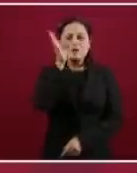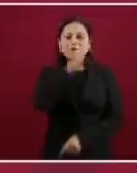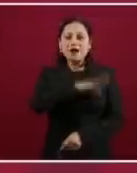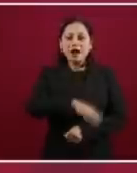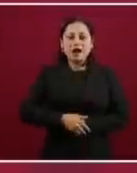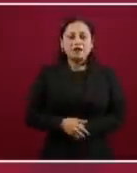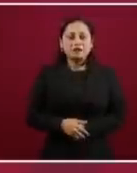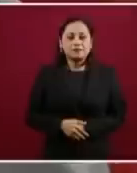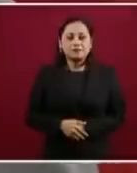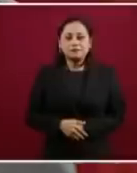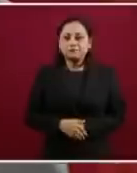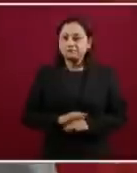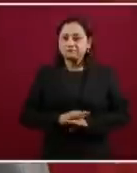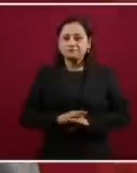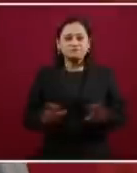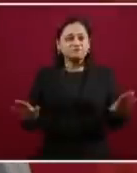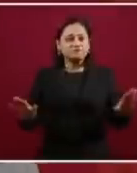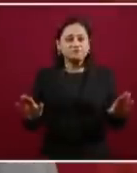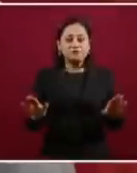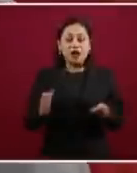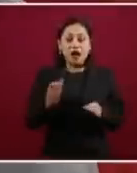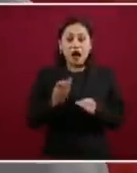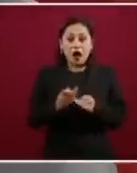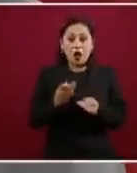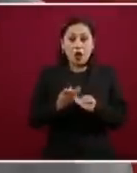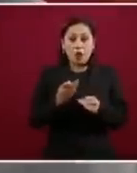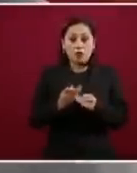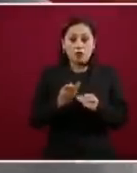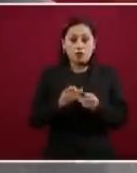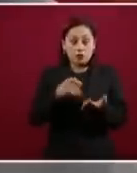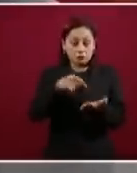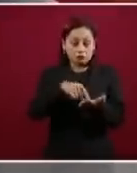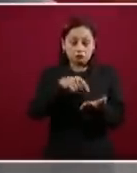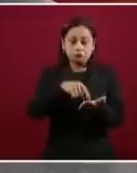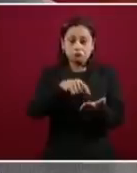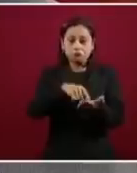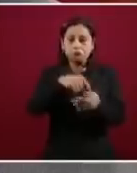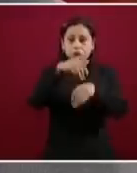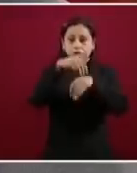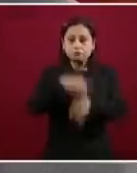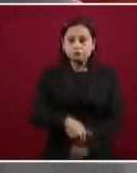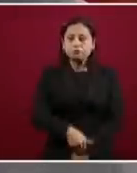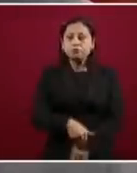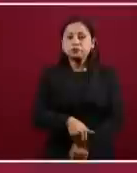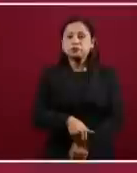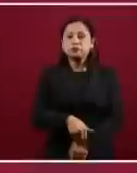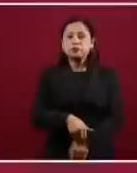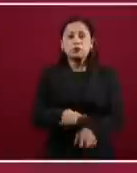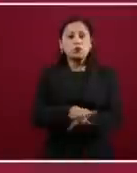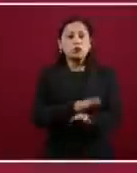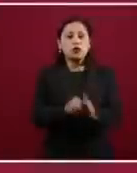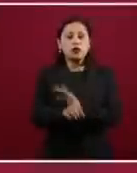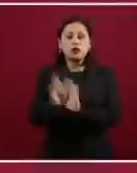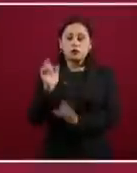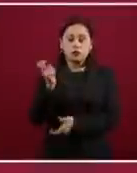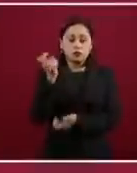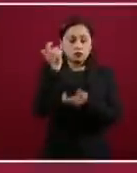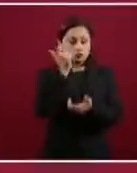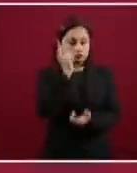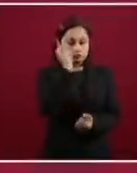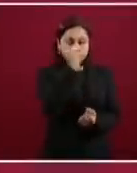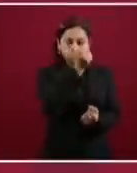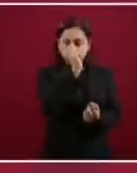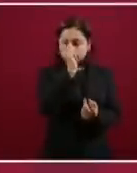nada absolutamente que no se esté cumpliendo en cuanto a la entrega de recursos a los